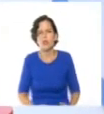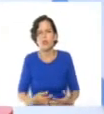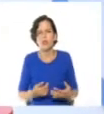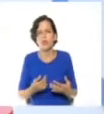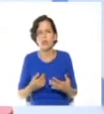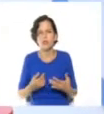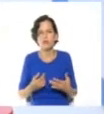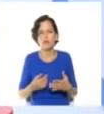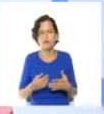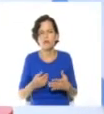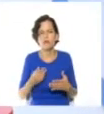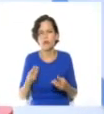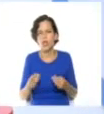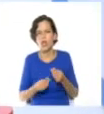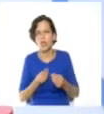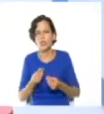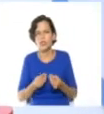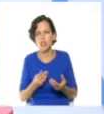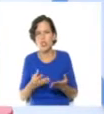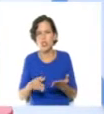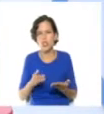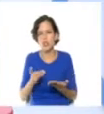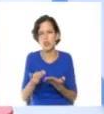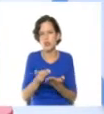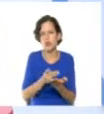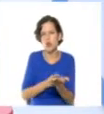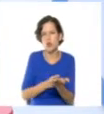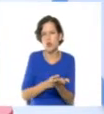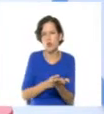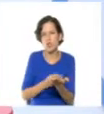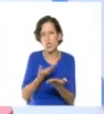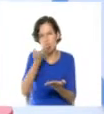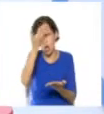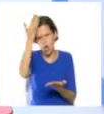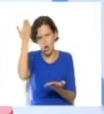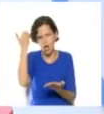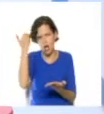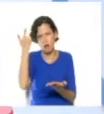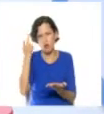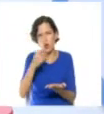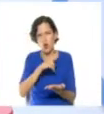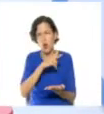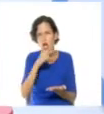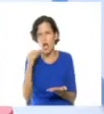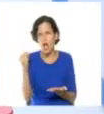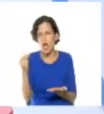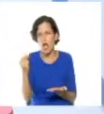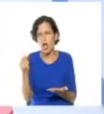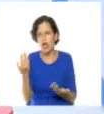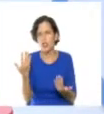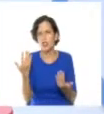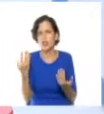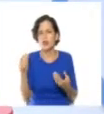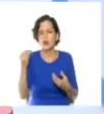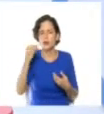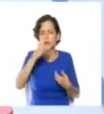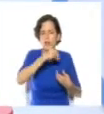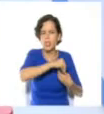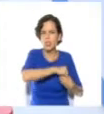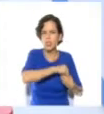doctrina Calvo, el decreto Calvo, que estaba relacionado con la no injerencia de las